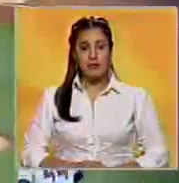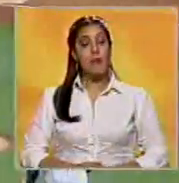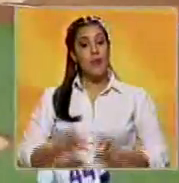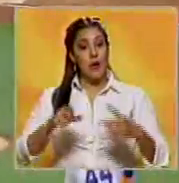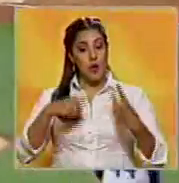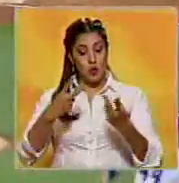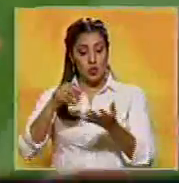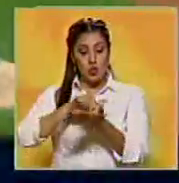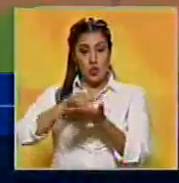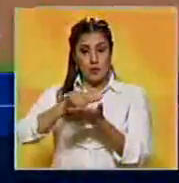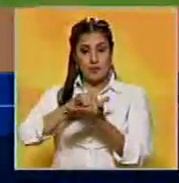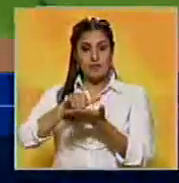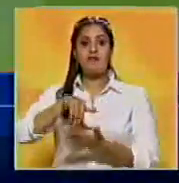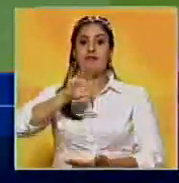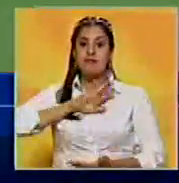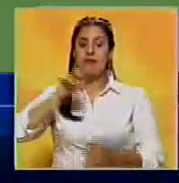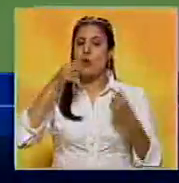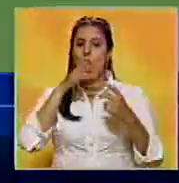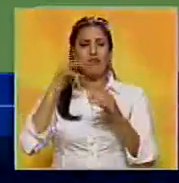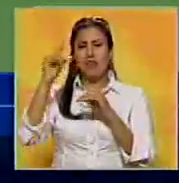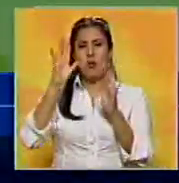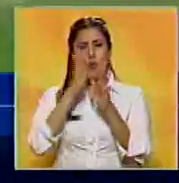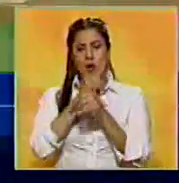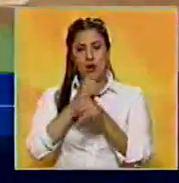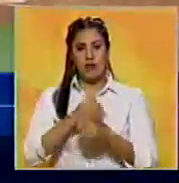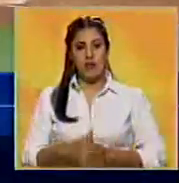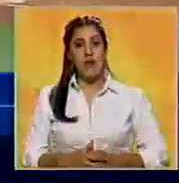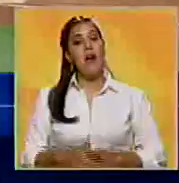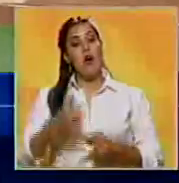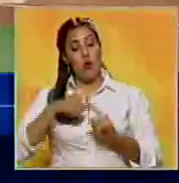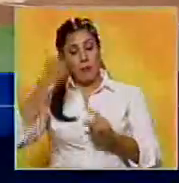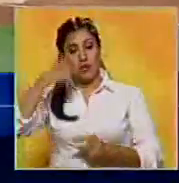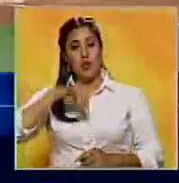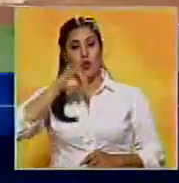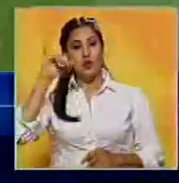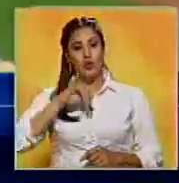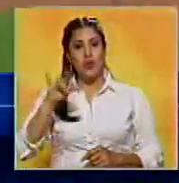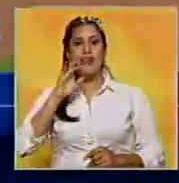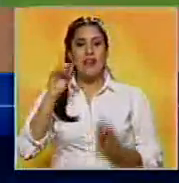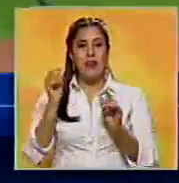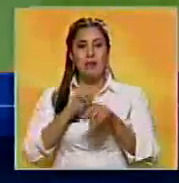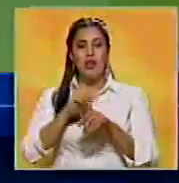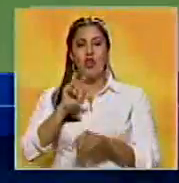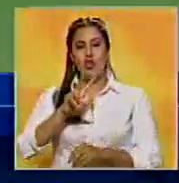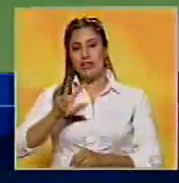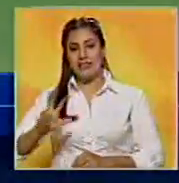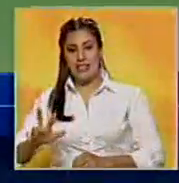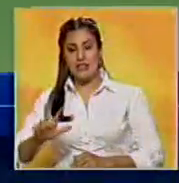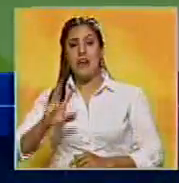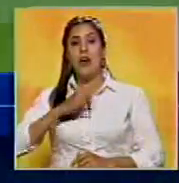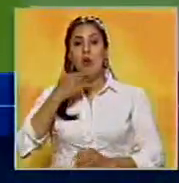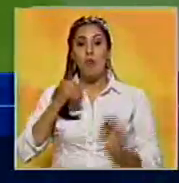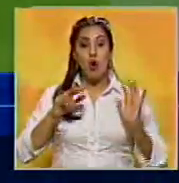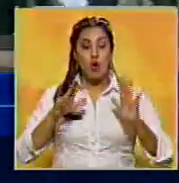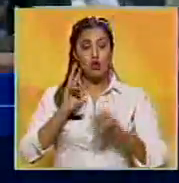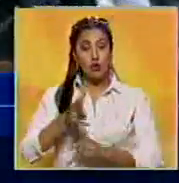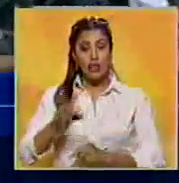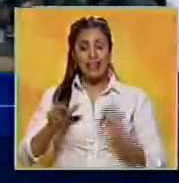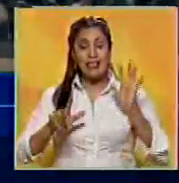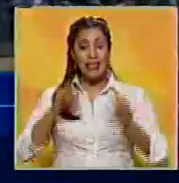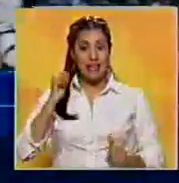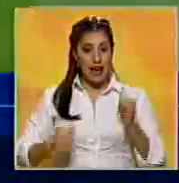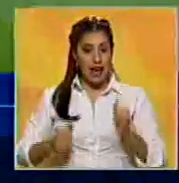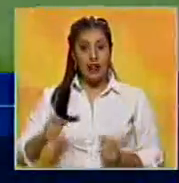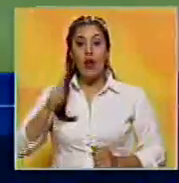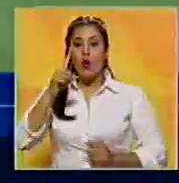En Nueva York, Yoelis Chacín no tuvo una buena salida ante los Mets. El zuliano solo vio acción por espacio de 2 tercios, en los que recibió 8 hits,